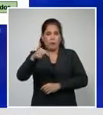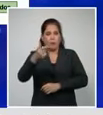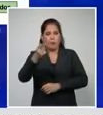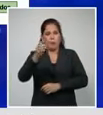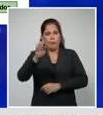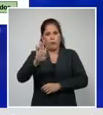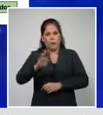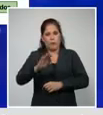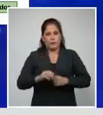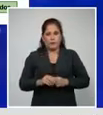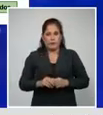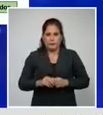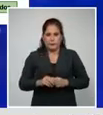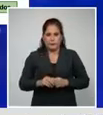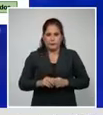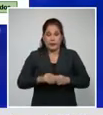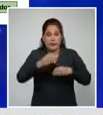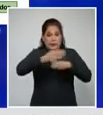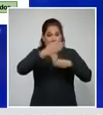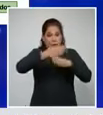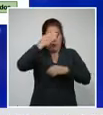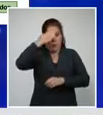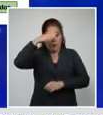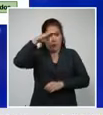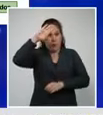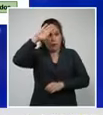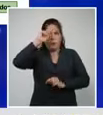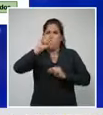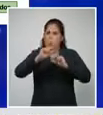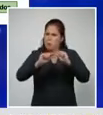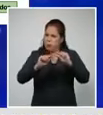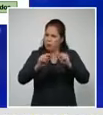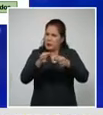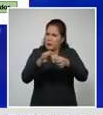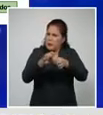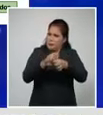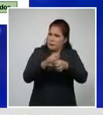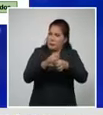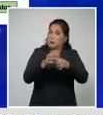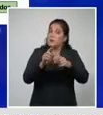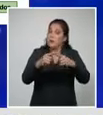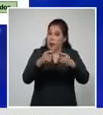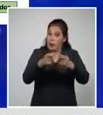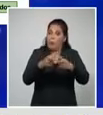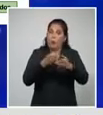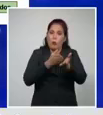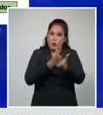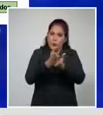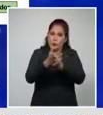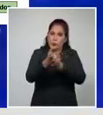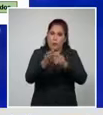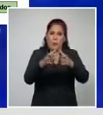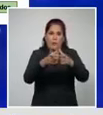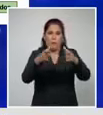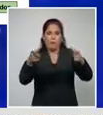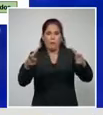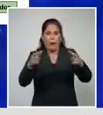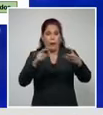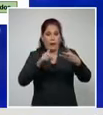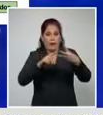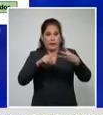149,4. Santiago, aunque discretamente inferior al día de ayer, pero con la tercera tasa más